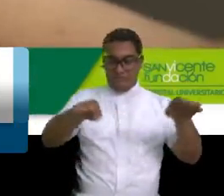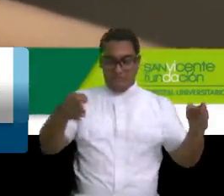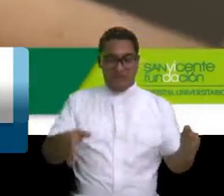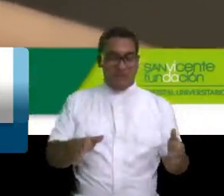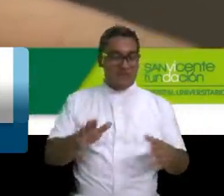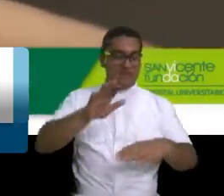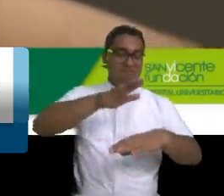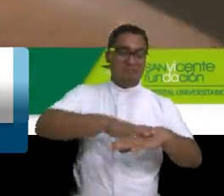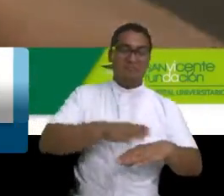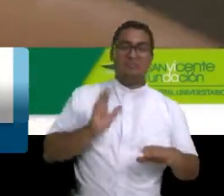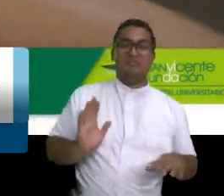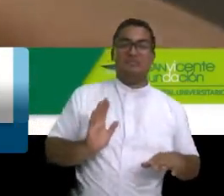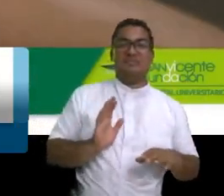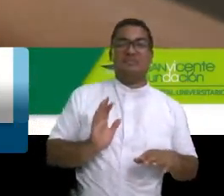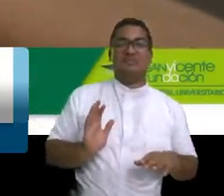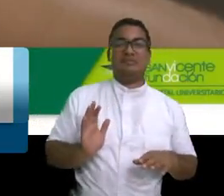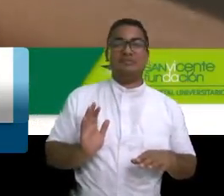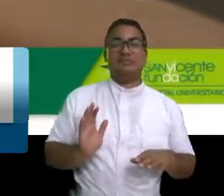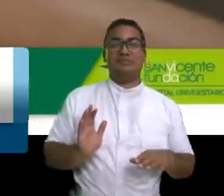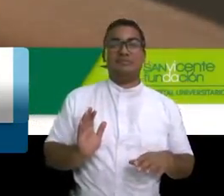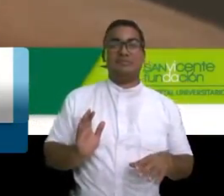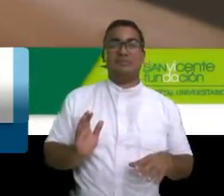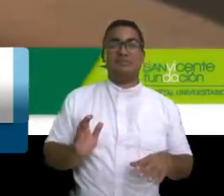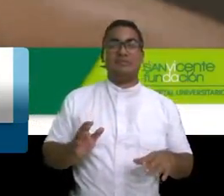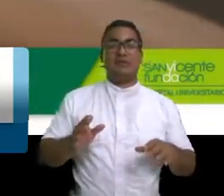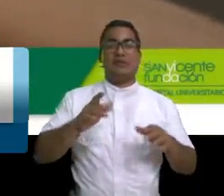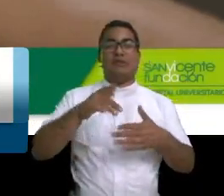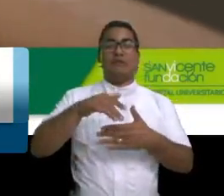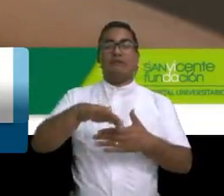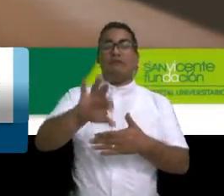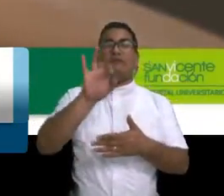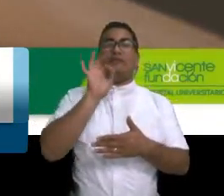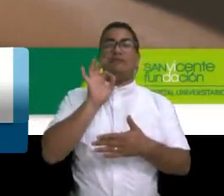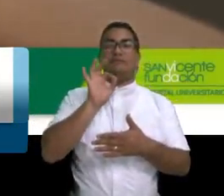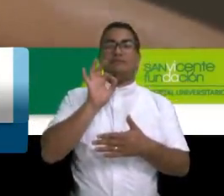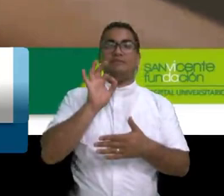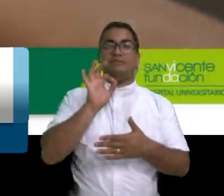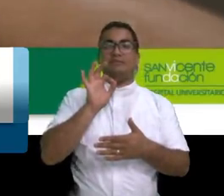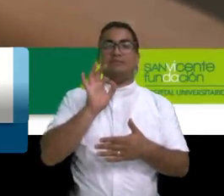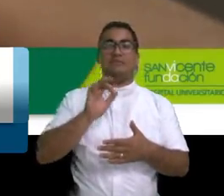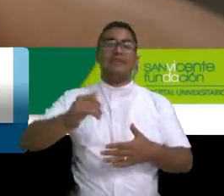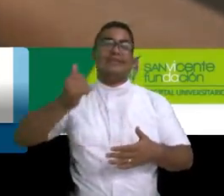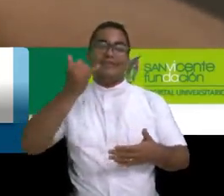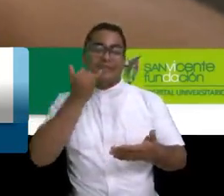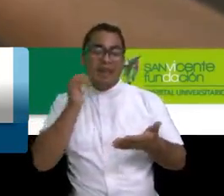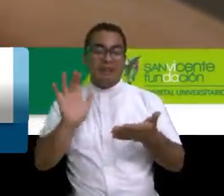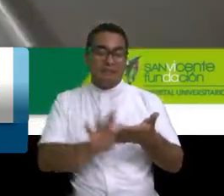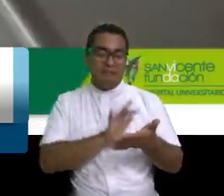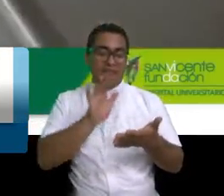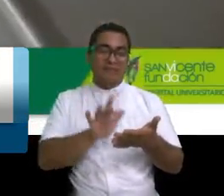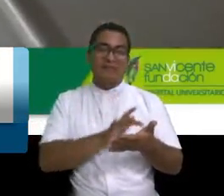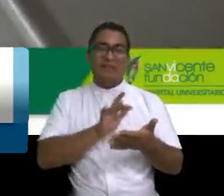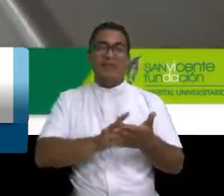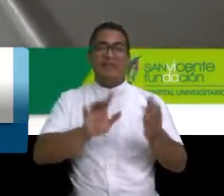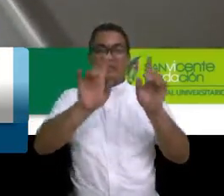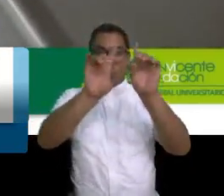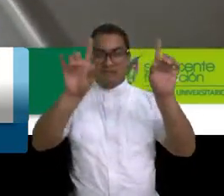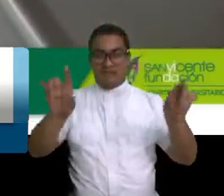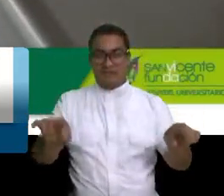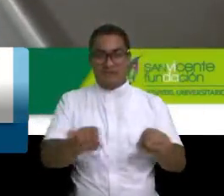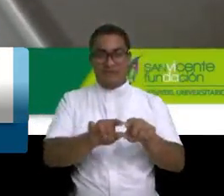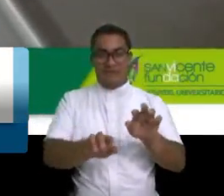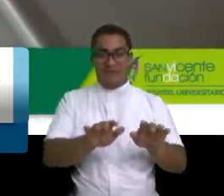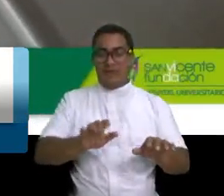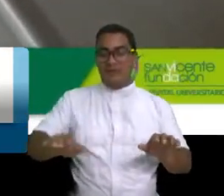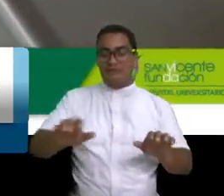¿verdad? Nuestros medios de trabajo. En las oficinas nosotros tenemos teléfono, las computadoras,